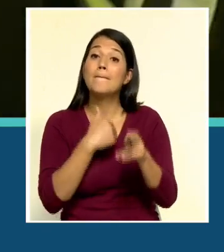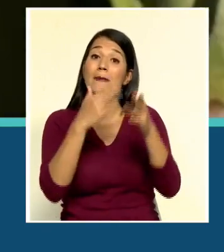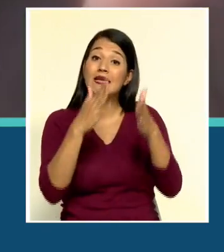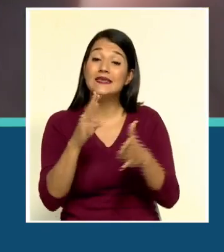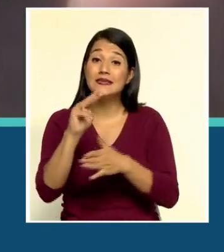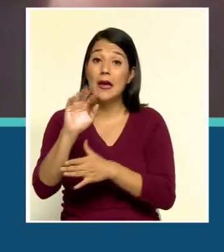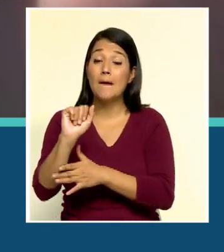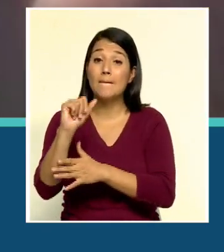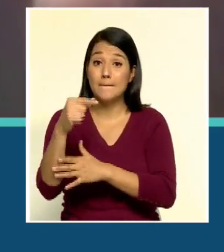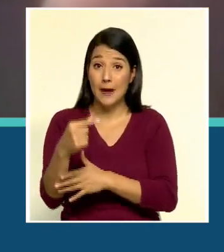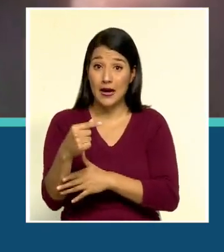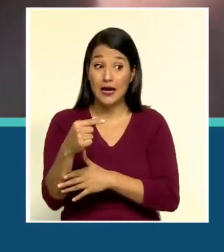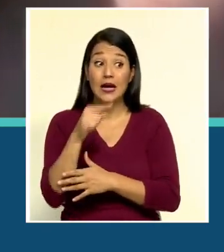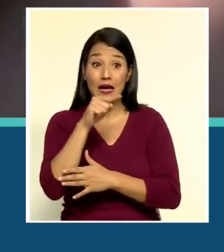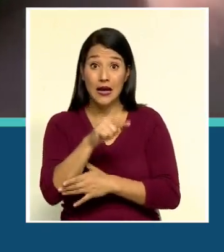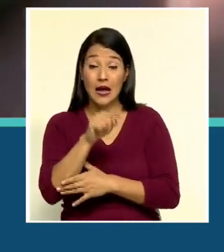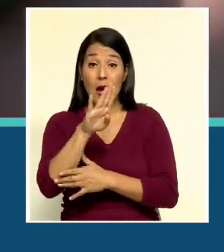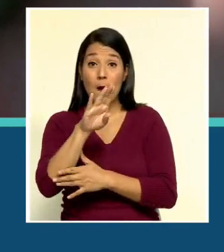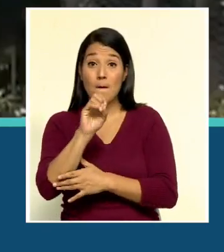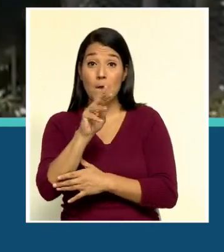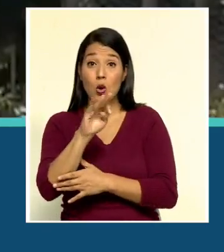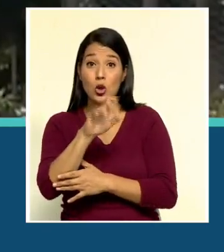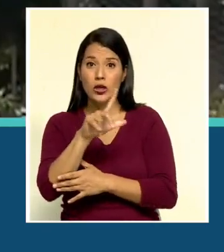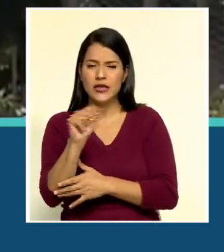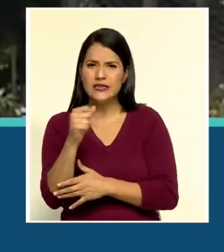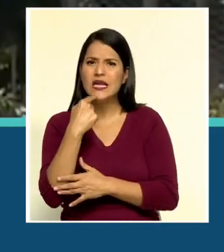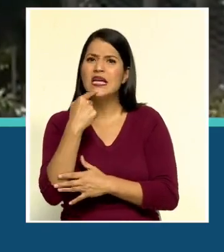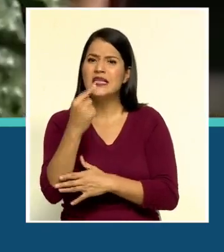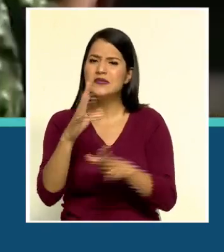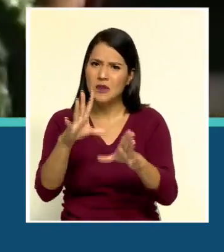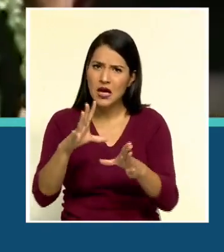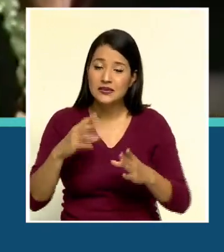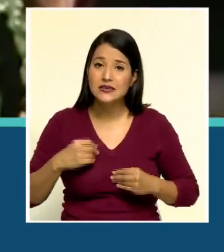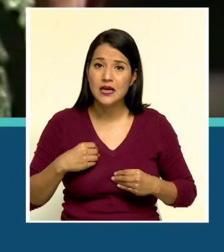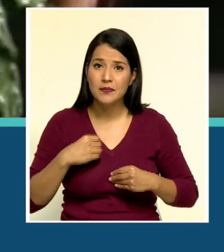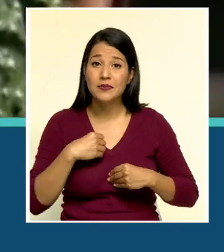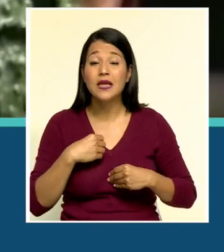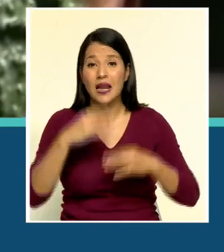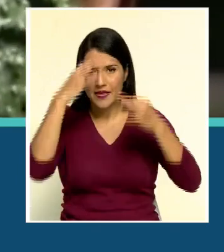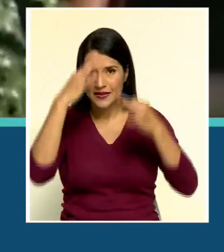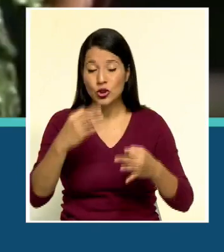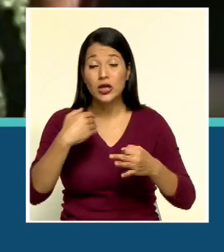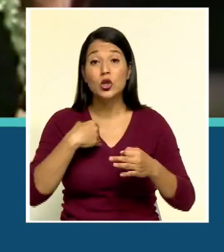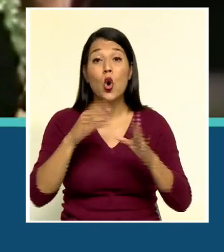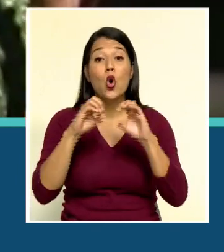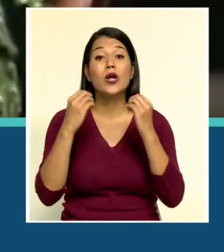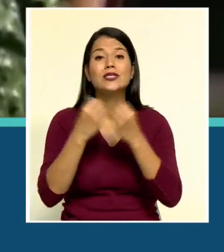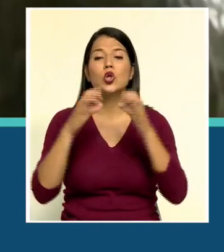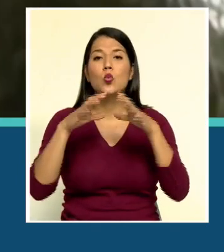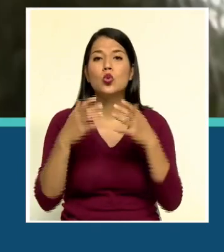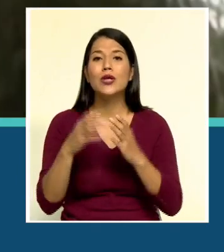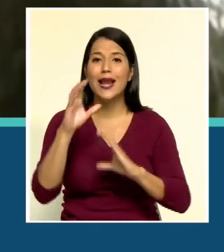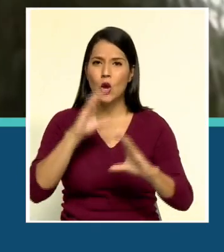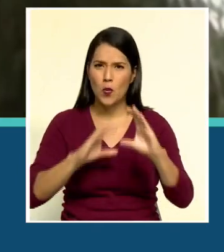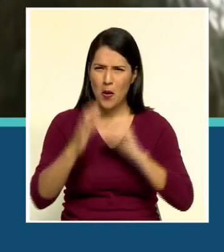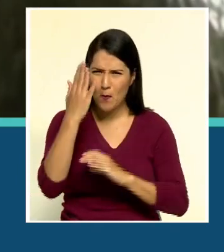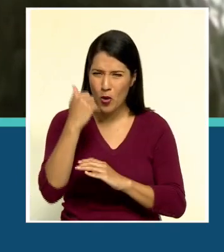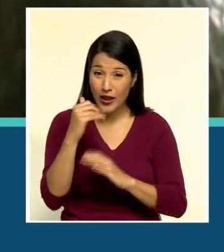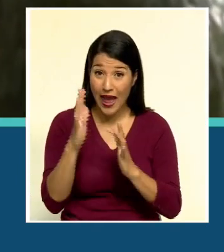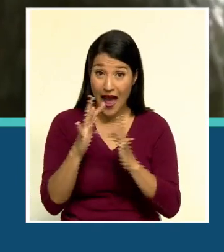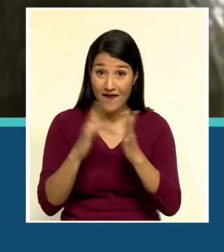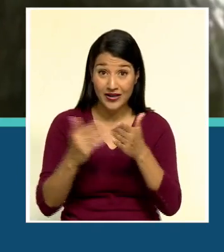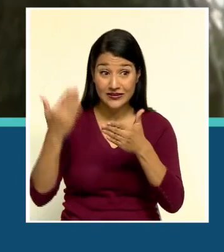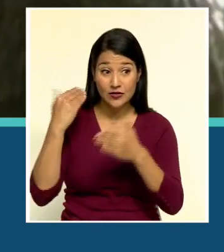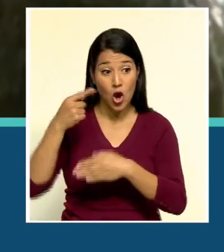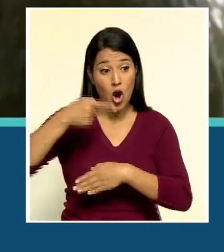MAC, Bonilla aseguró que va a acatar el fallo de la Organización Mundial de Comercio, que en abril anterior ordenó a